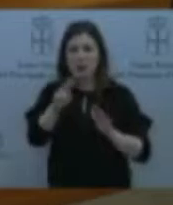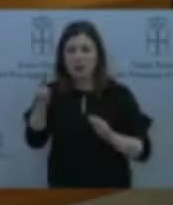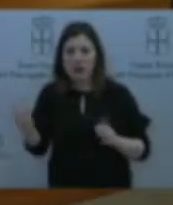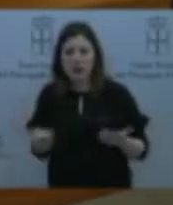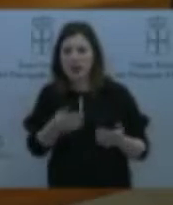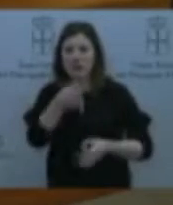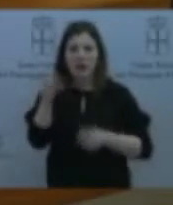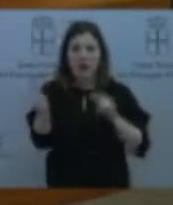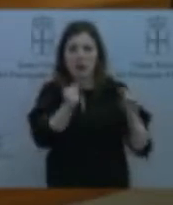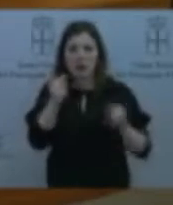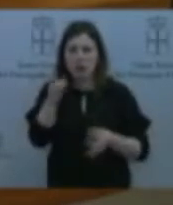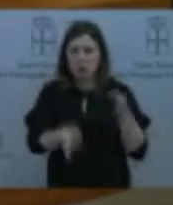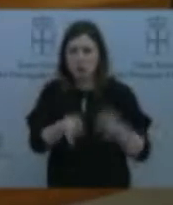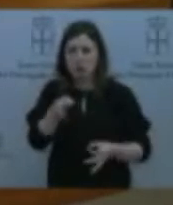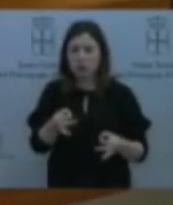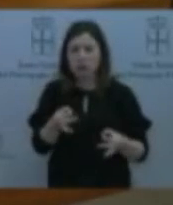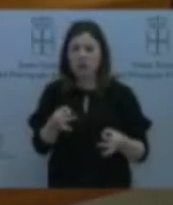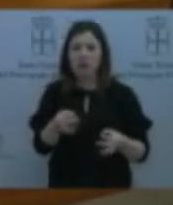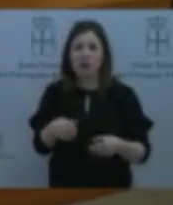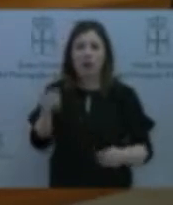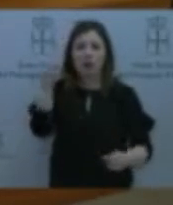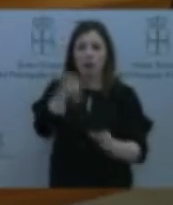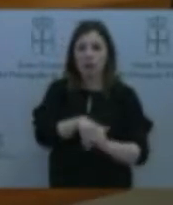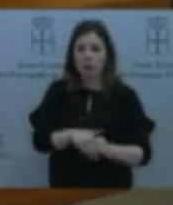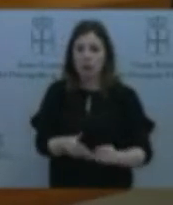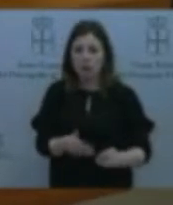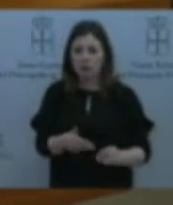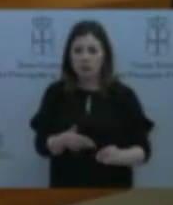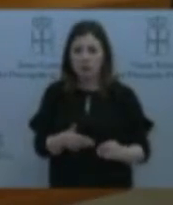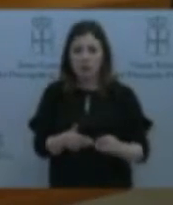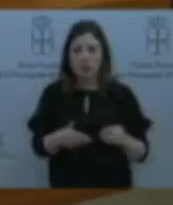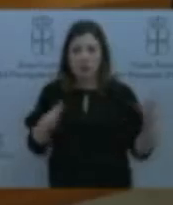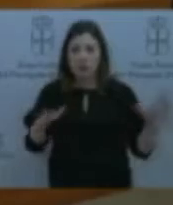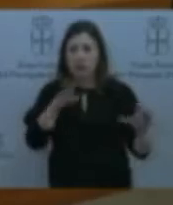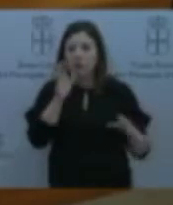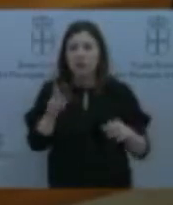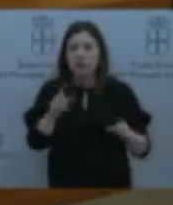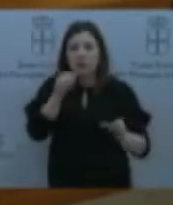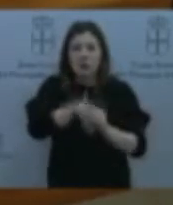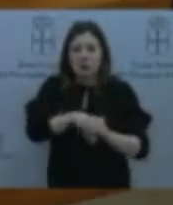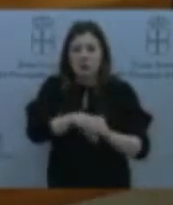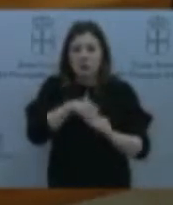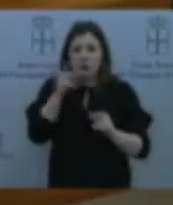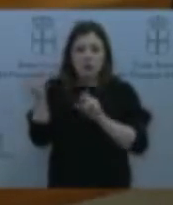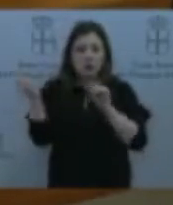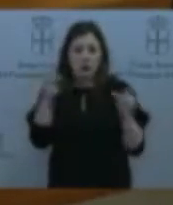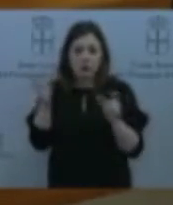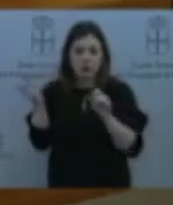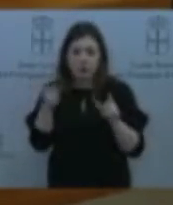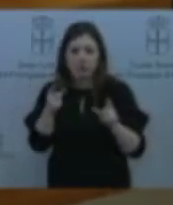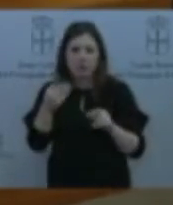voto, ¿no? Que no se pierda en el voto venga donde venga, voto electrónico para inmigrantes, limitación de mandatos, etc. Se habló de muchas cosas, donde muchas se